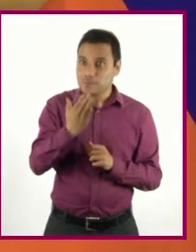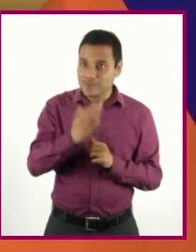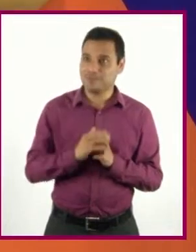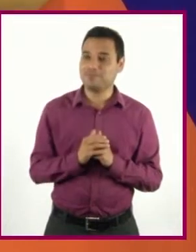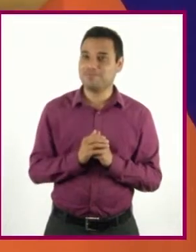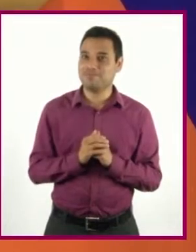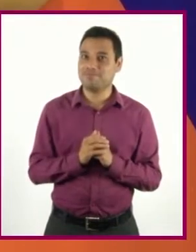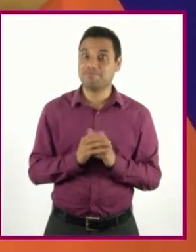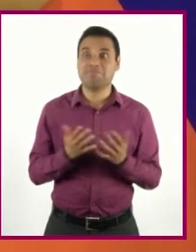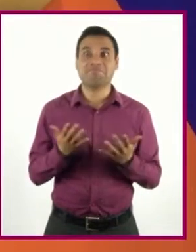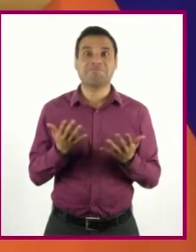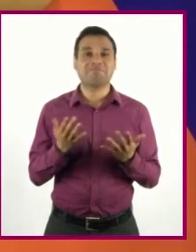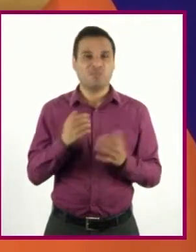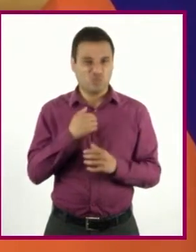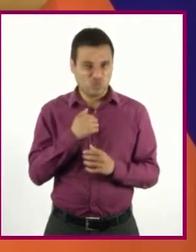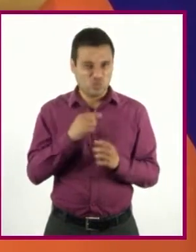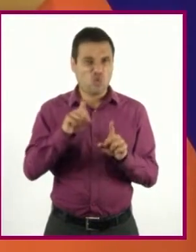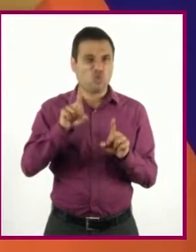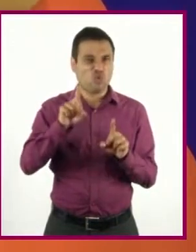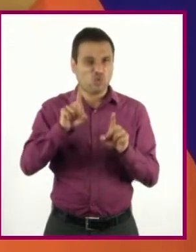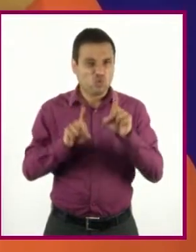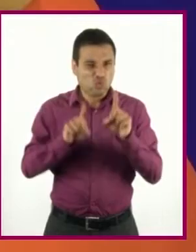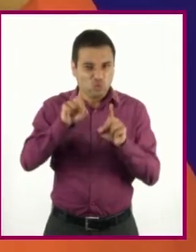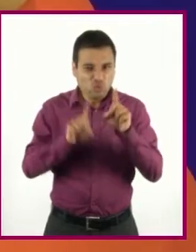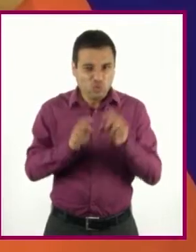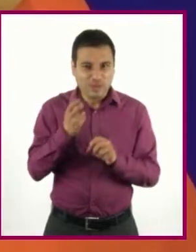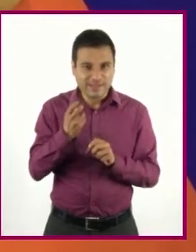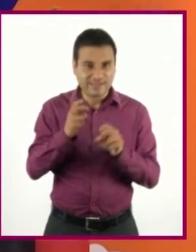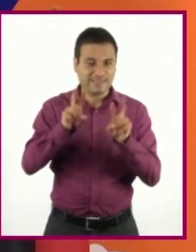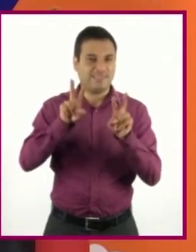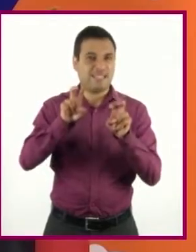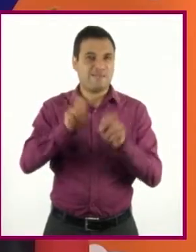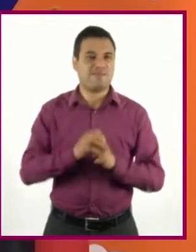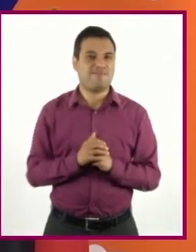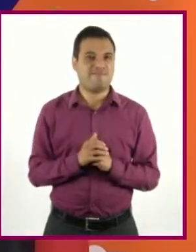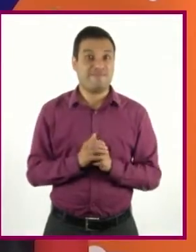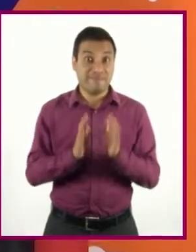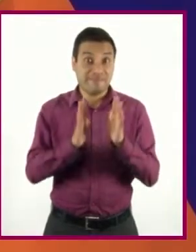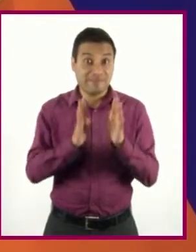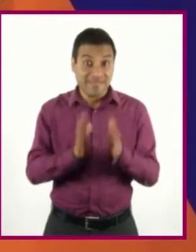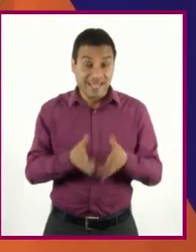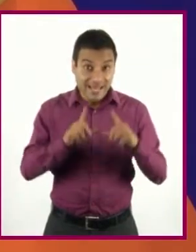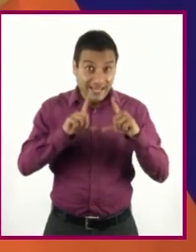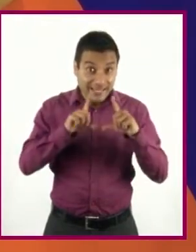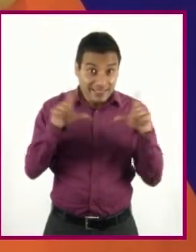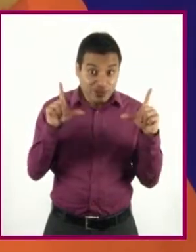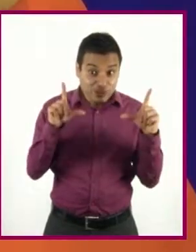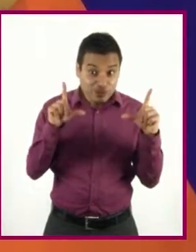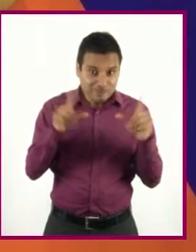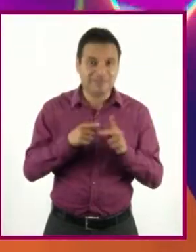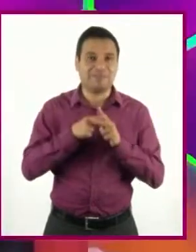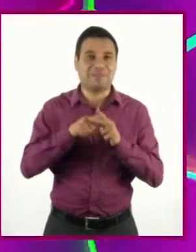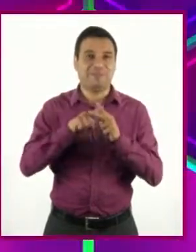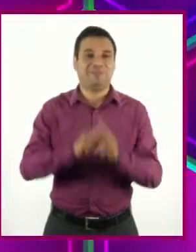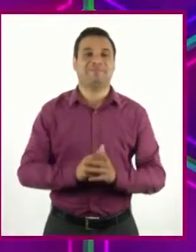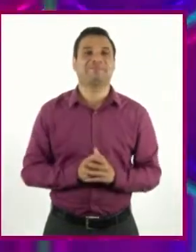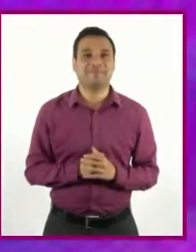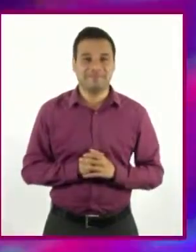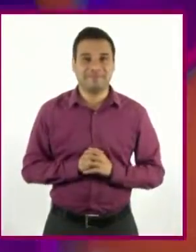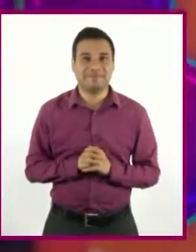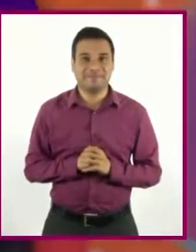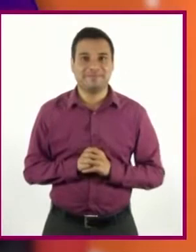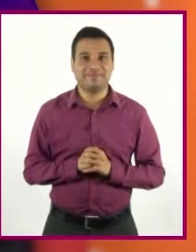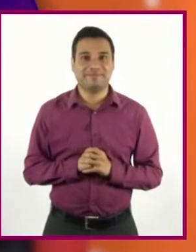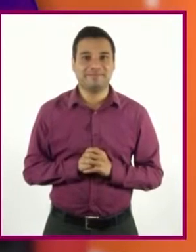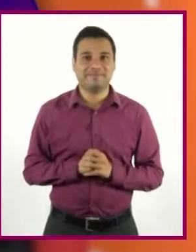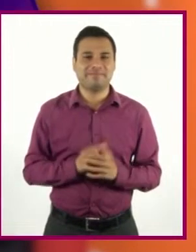justamente tengo varias dudas con respecto a lo que acaba de comentarnos. ¿Listas y listos? Muy bien, iniciemos.